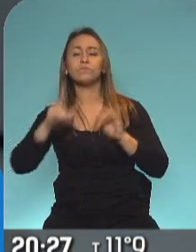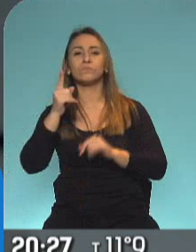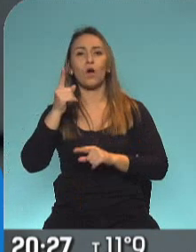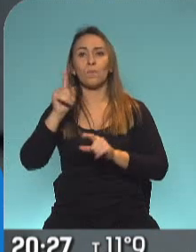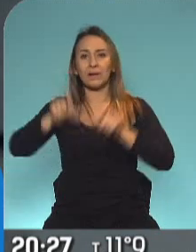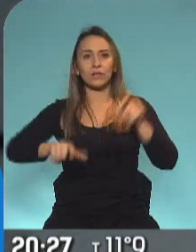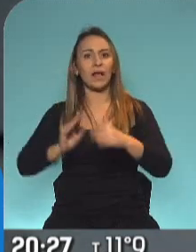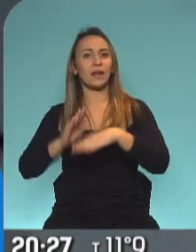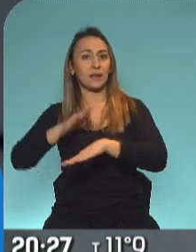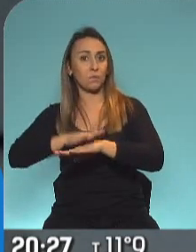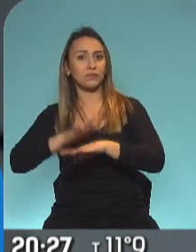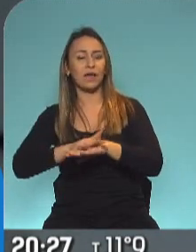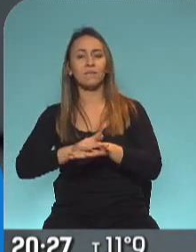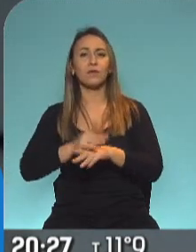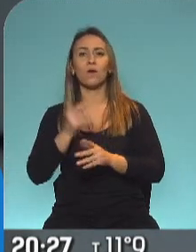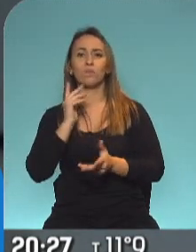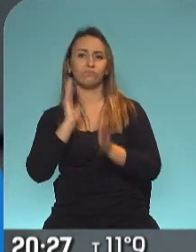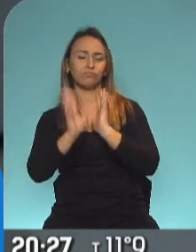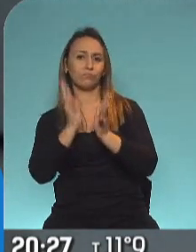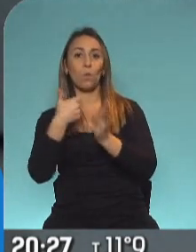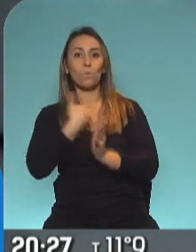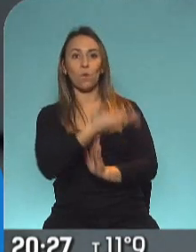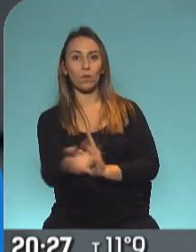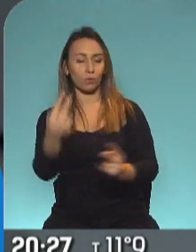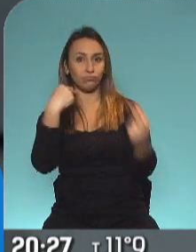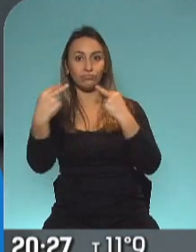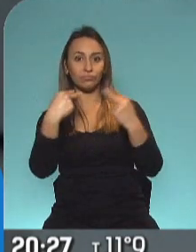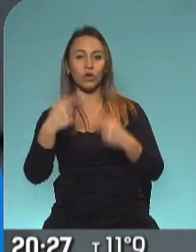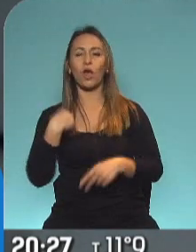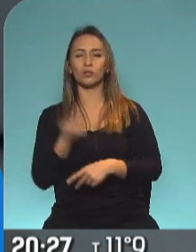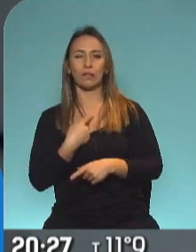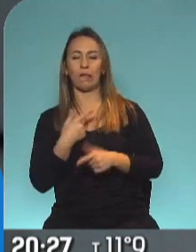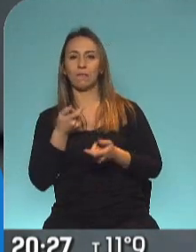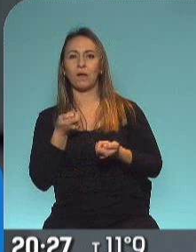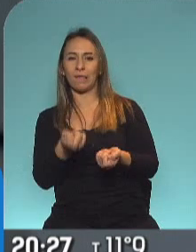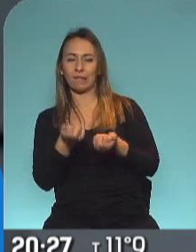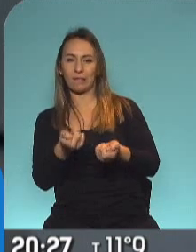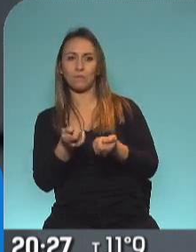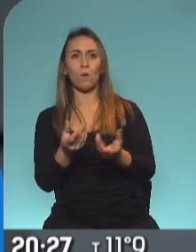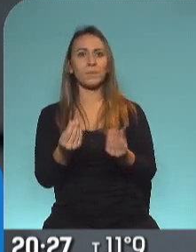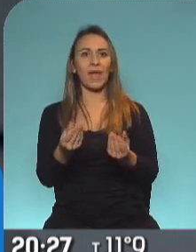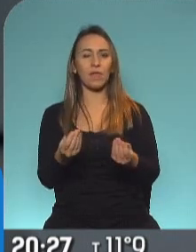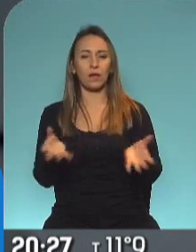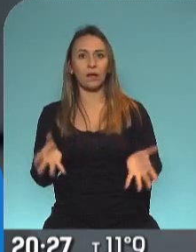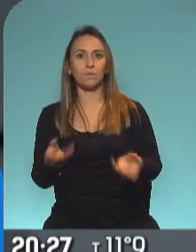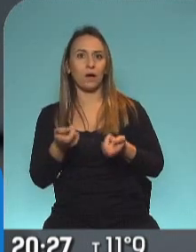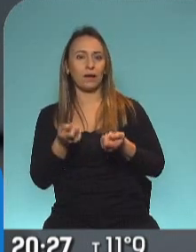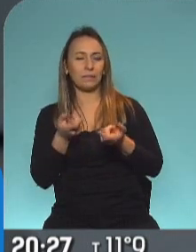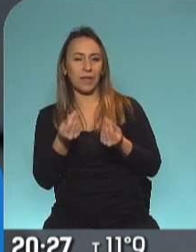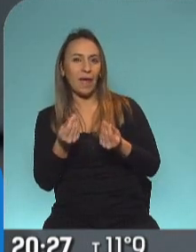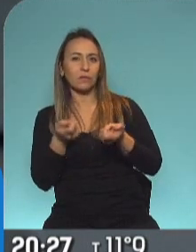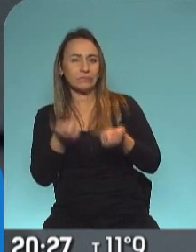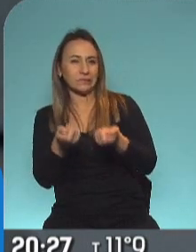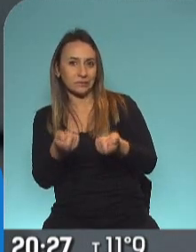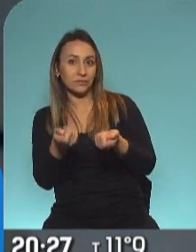pública, agitamos este tipo de miedo y estos fantasmas, estamos ante un problema, ¿no? Y si del lado de la política no se